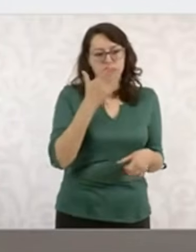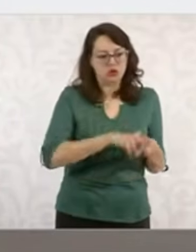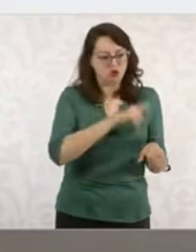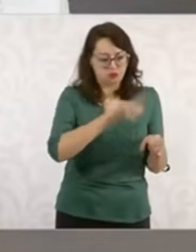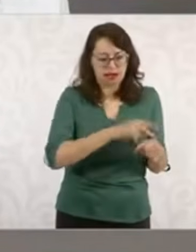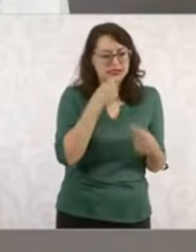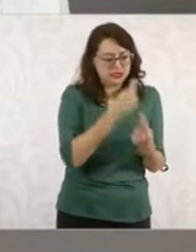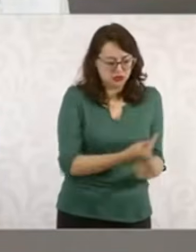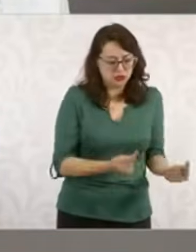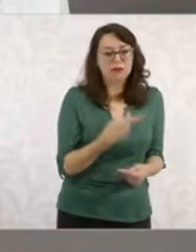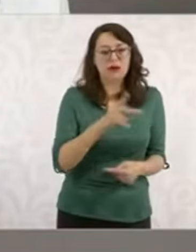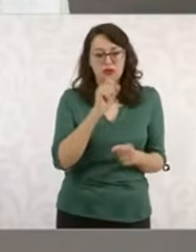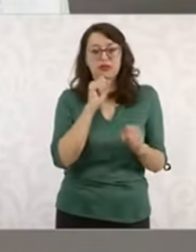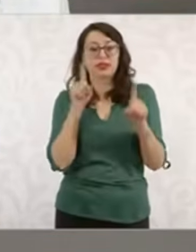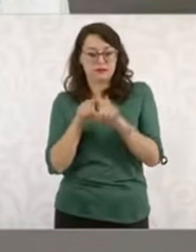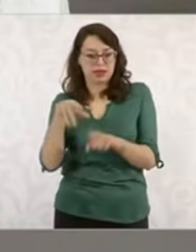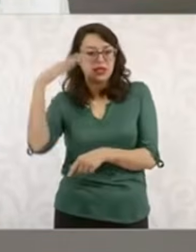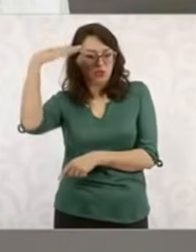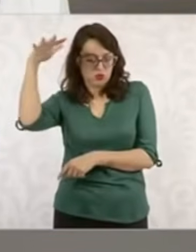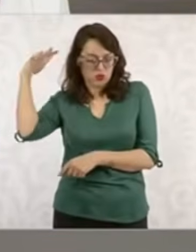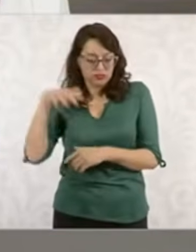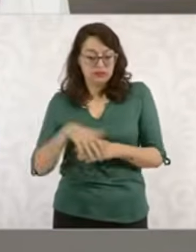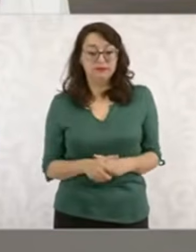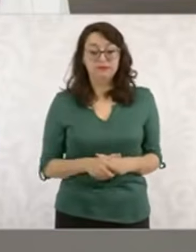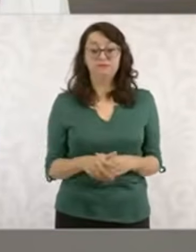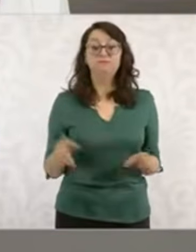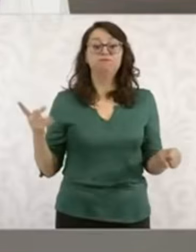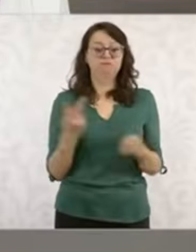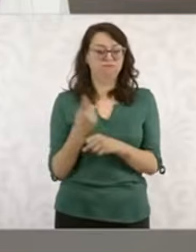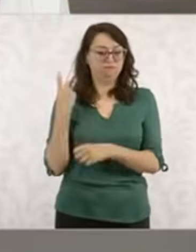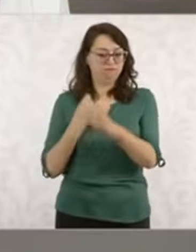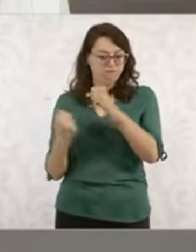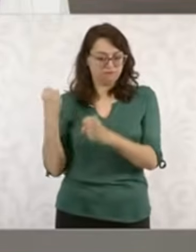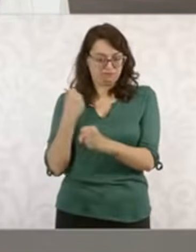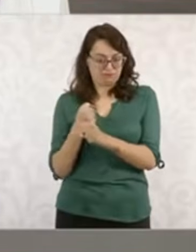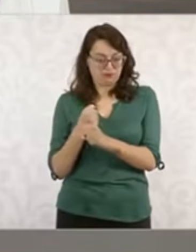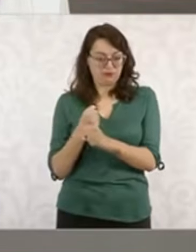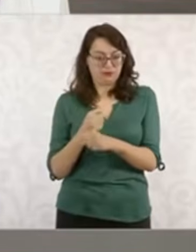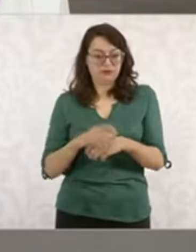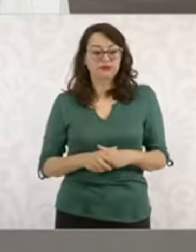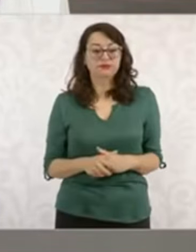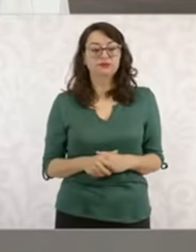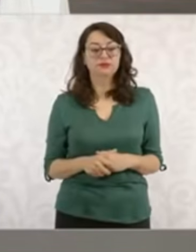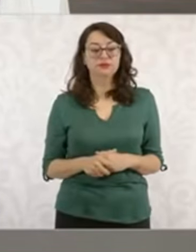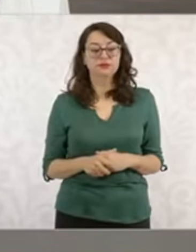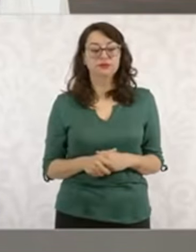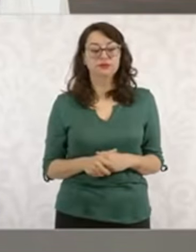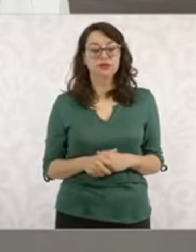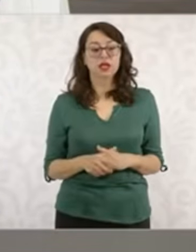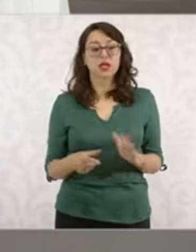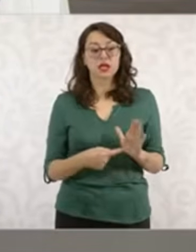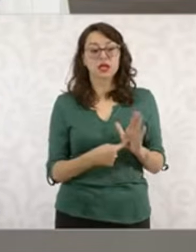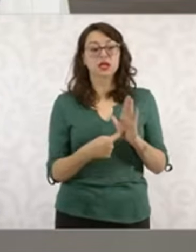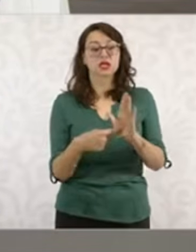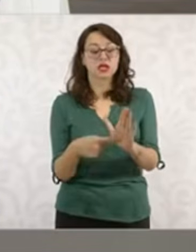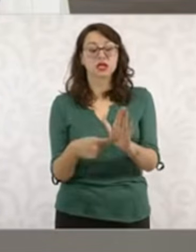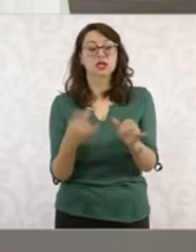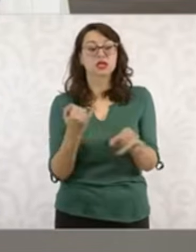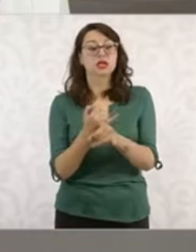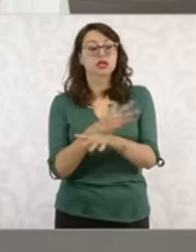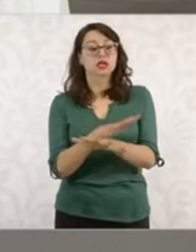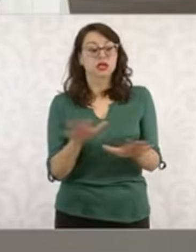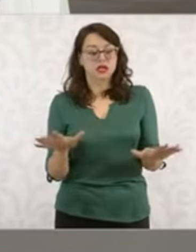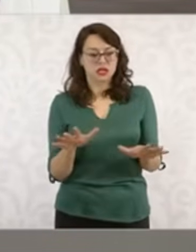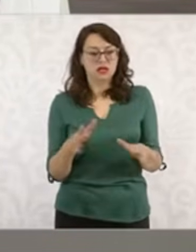finalmente, Presidenta, recientemente, el año pasado, se publicó un estudio que los vamos